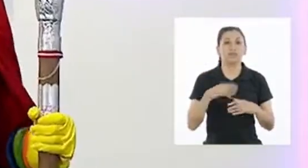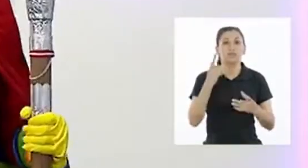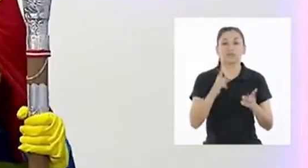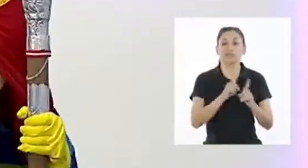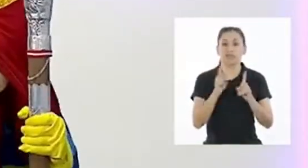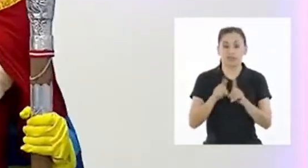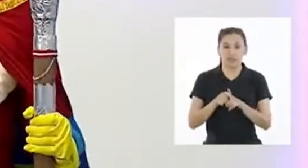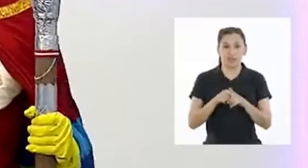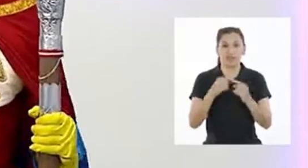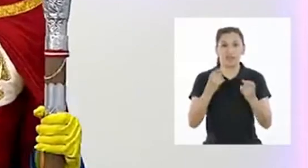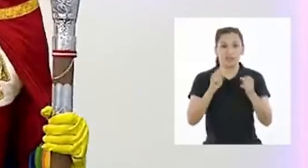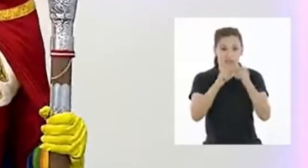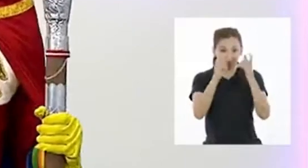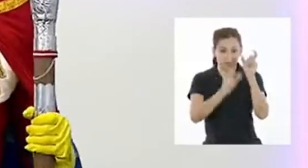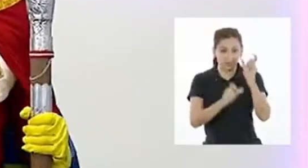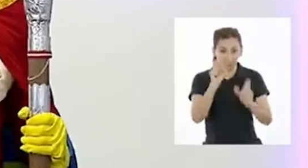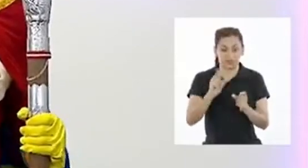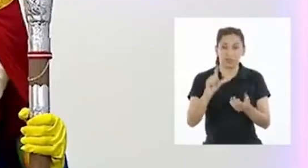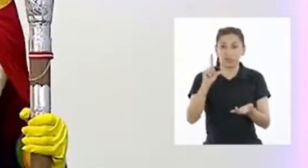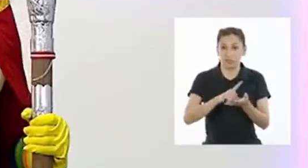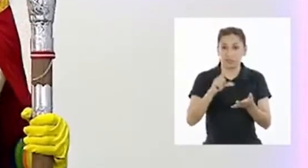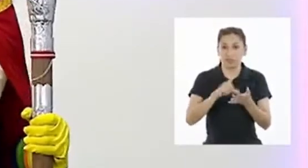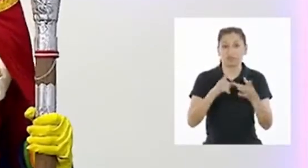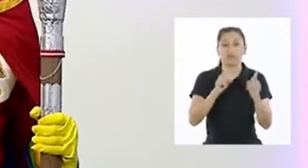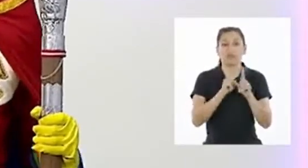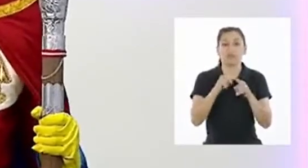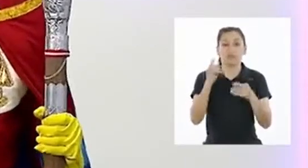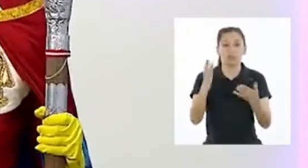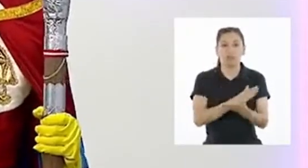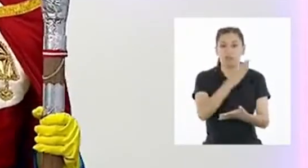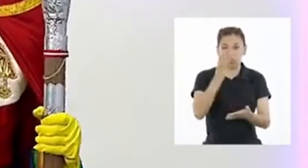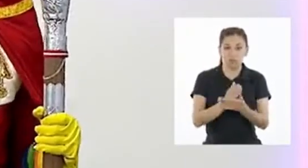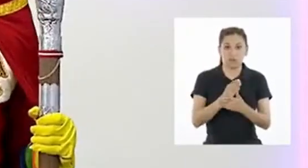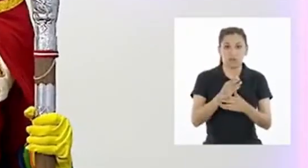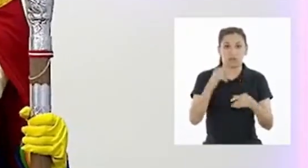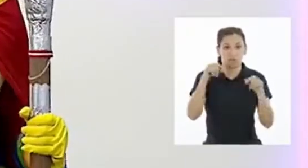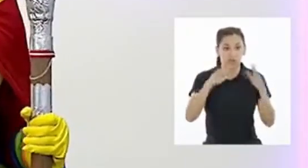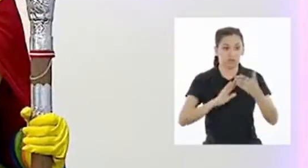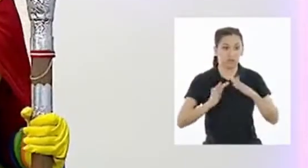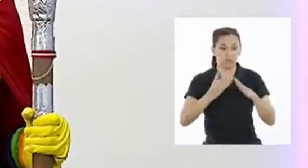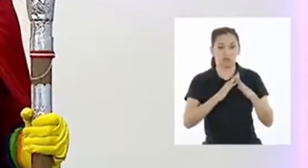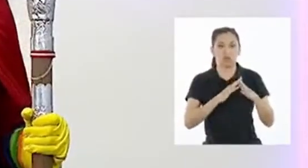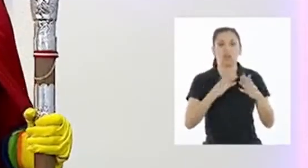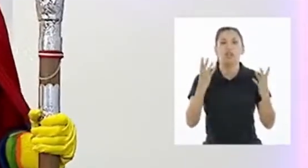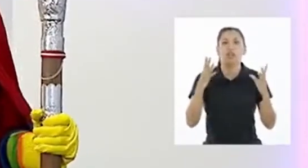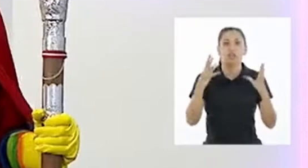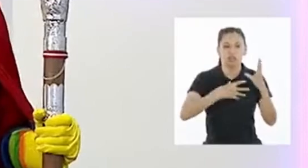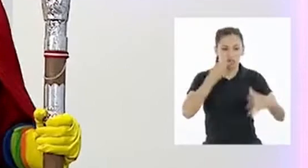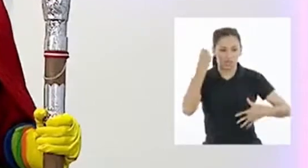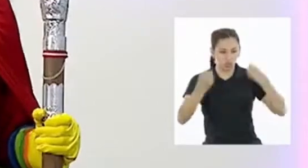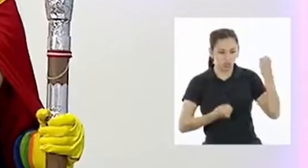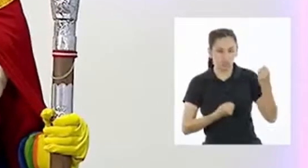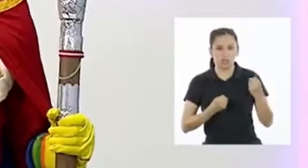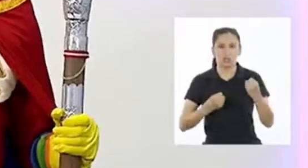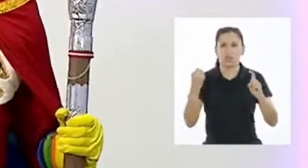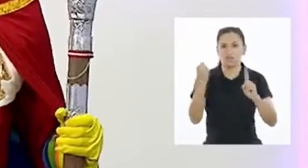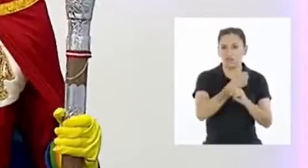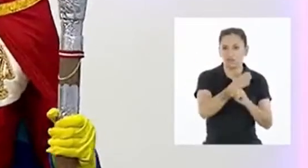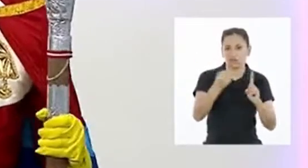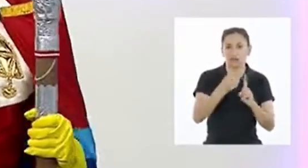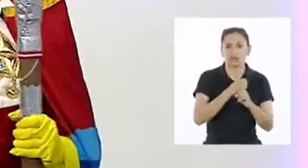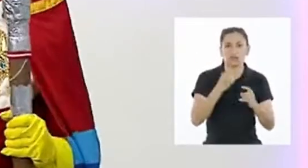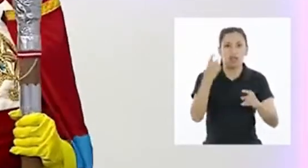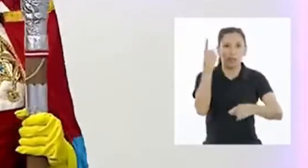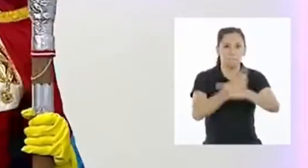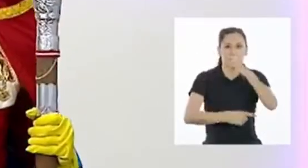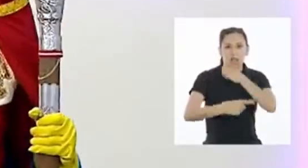Los habitantes de Lima consideraban que los principales problemas de la ciudad eran la delincuencia, la violencia, las pandillas